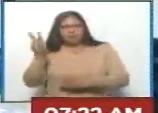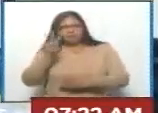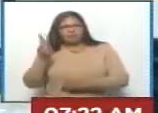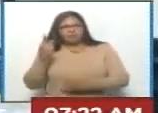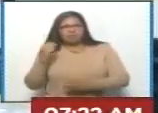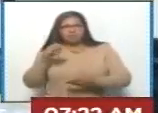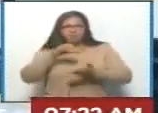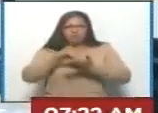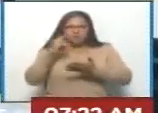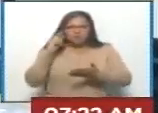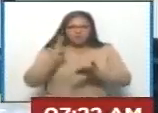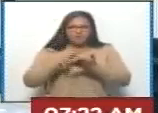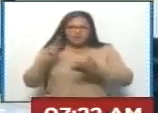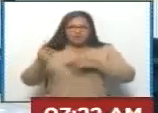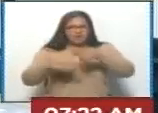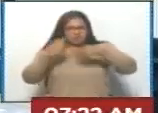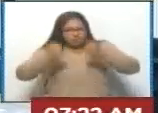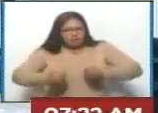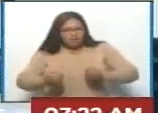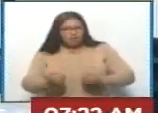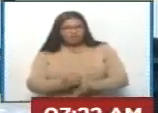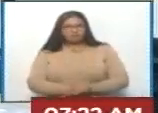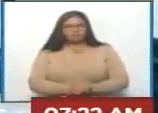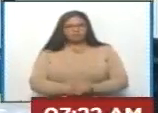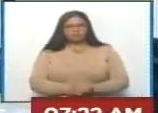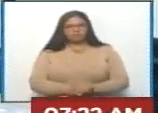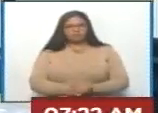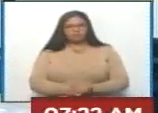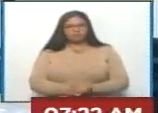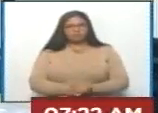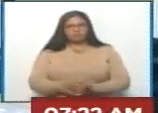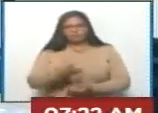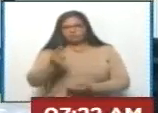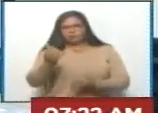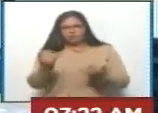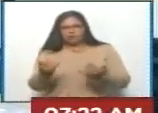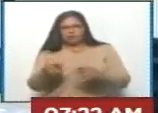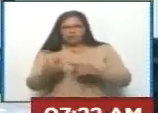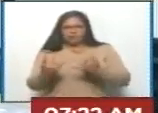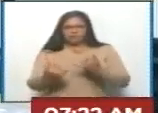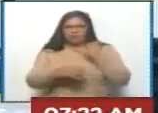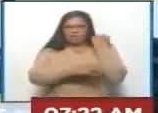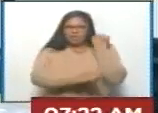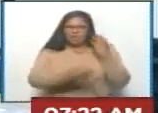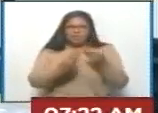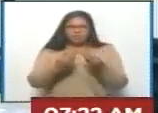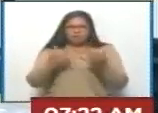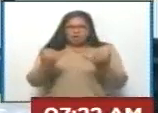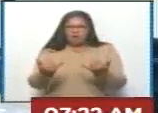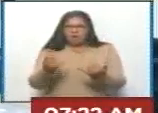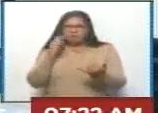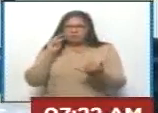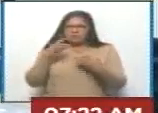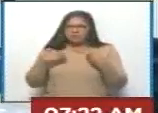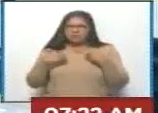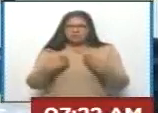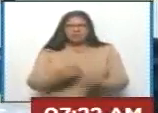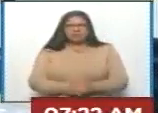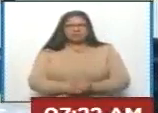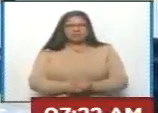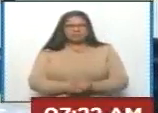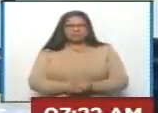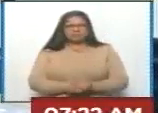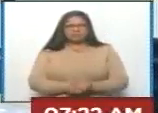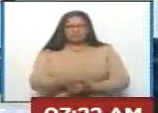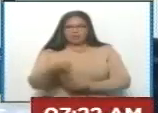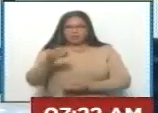posiciones realmente revolucionarias, no el trapo en el que se ha convertido en la actualidad. Y estuvo